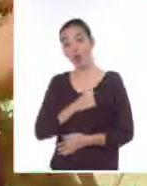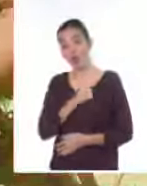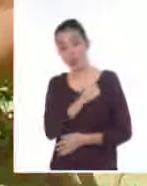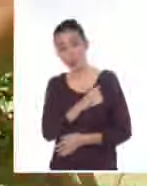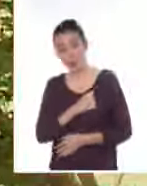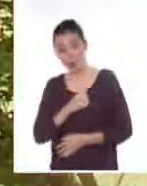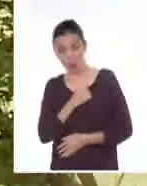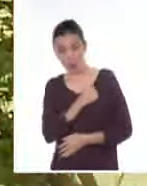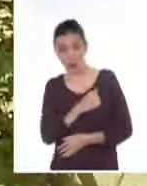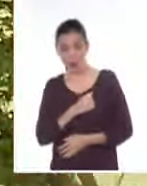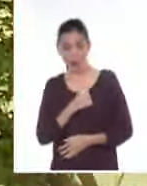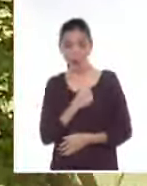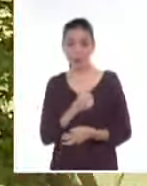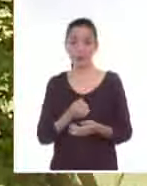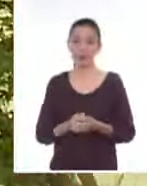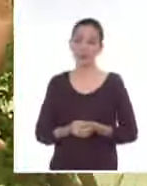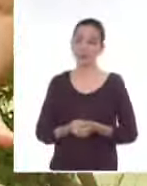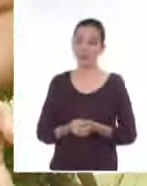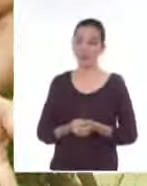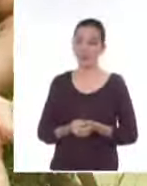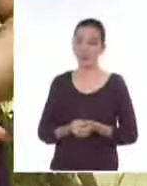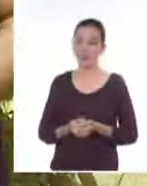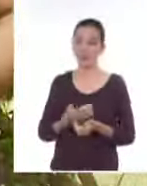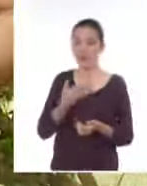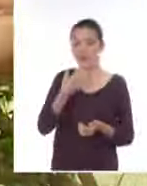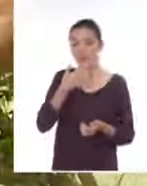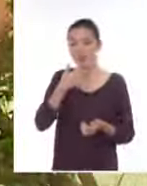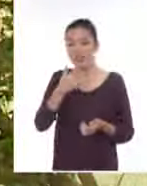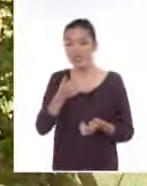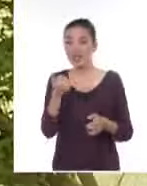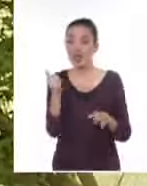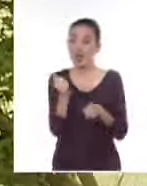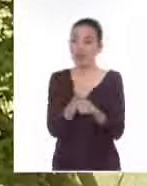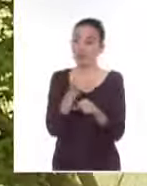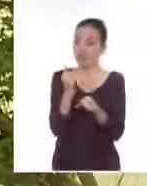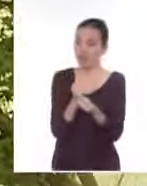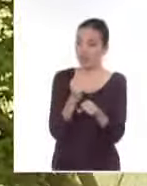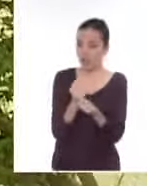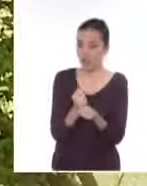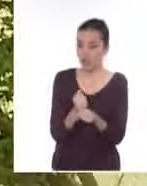se vea el trabajo para que las personas puedan